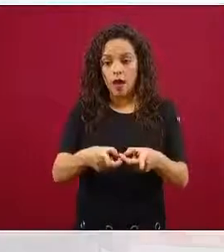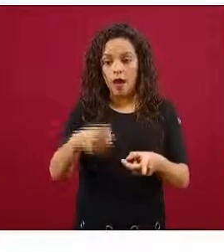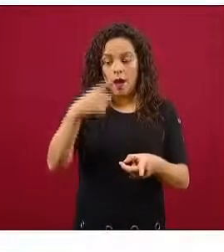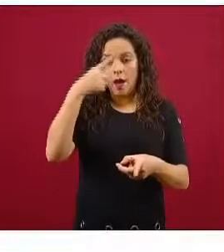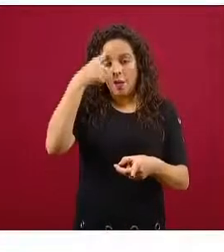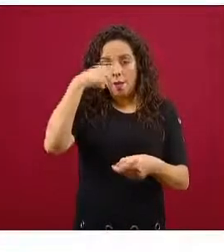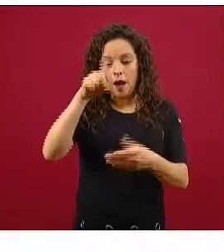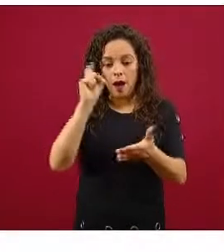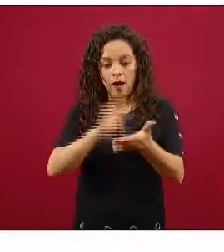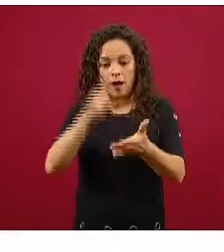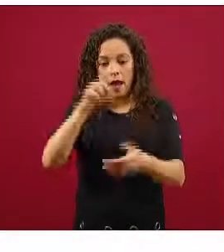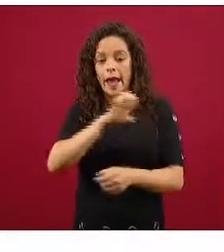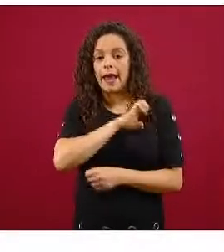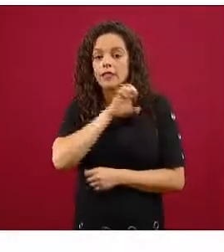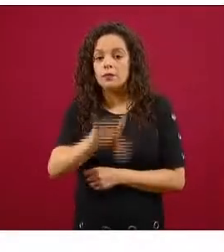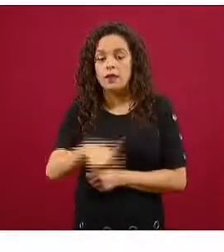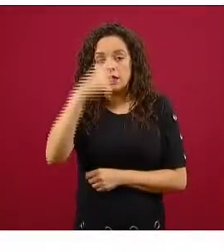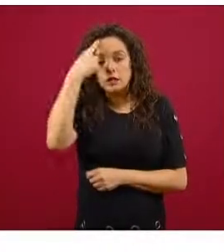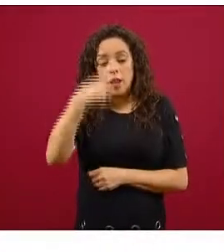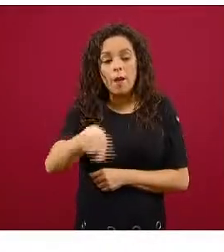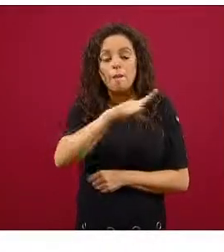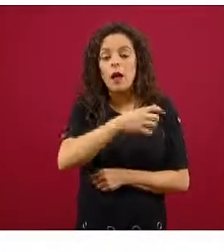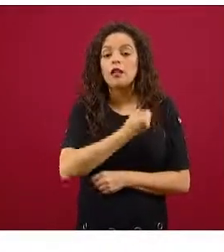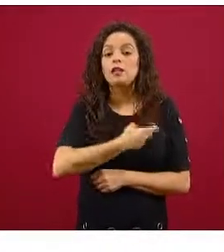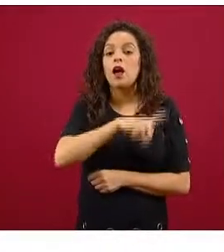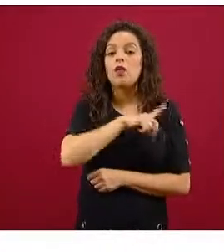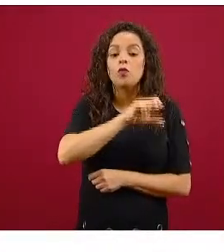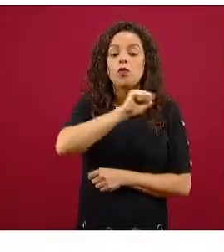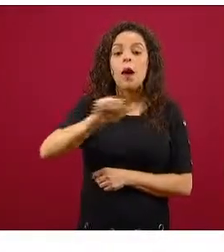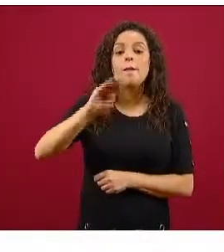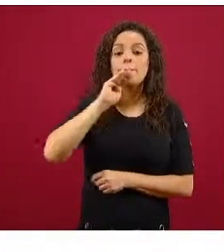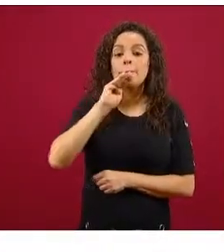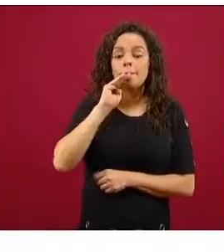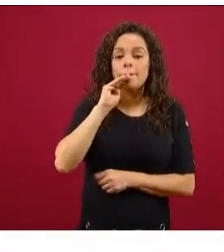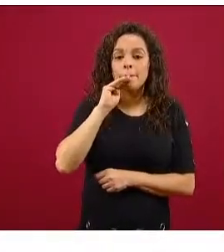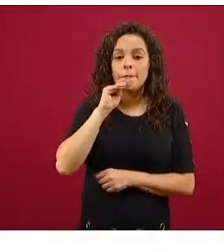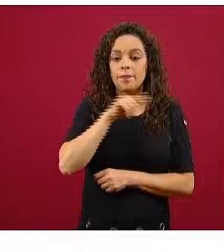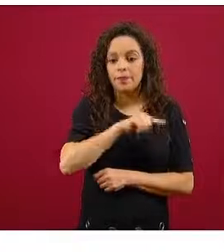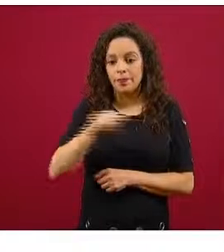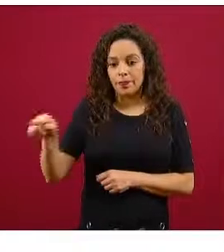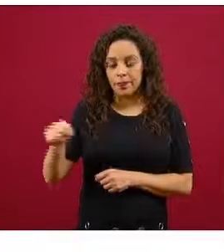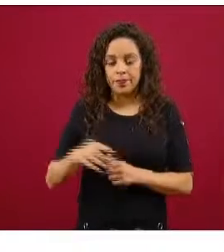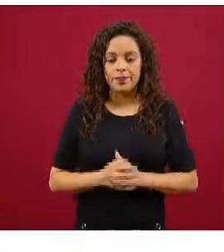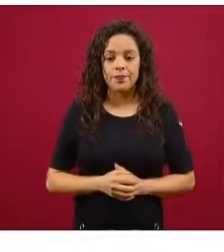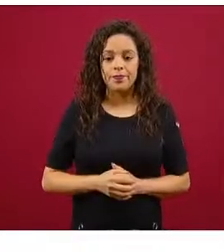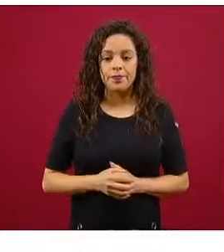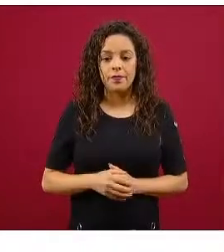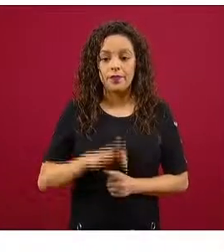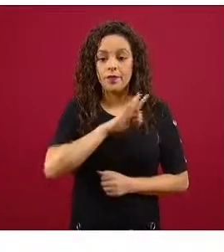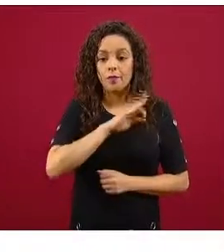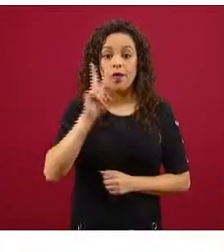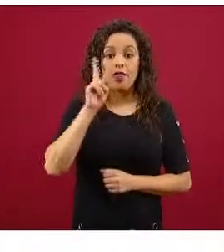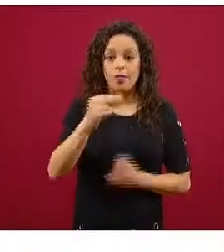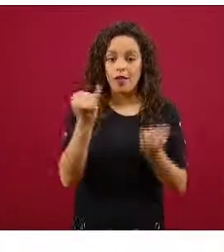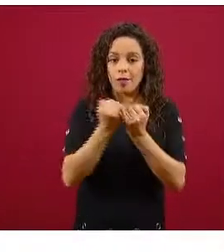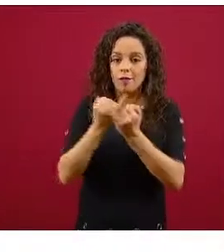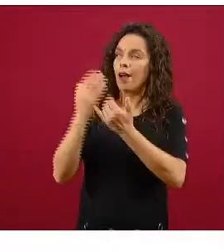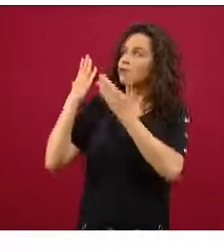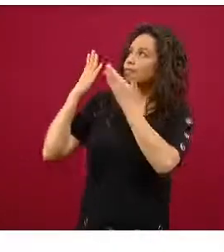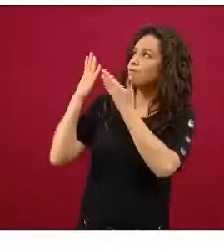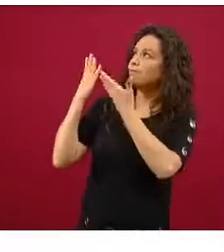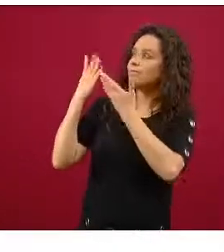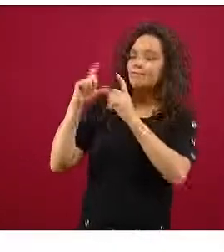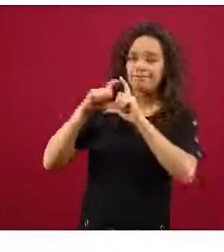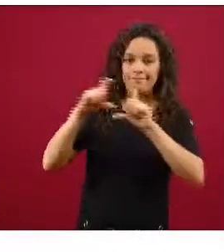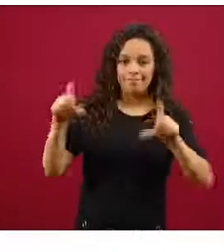una serie de recursos disponibles para la población y responder a preguntas sobre